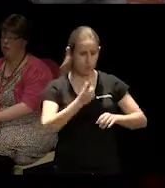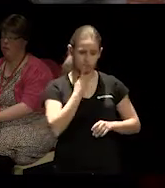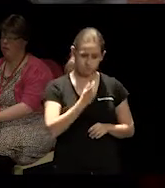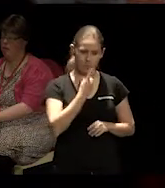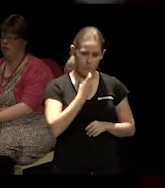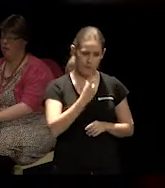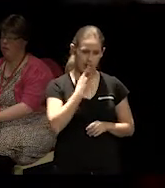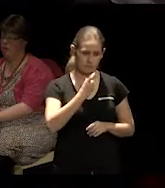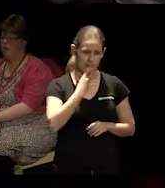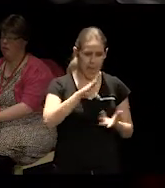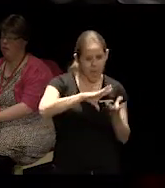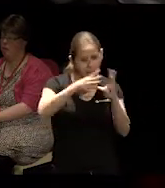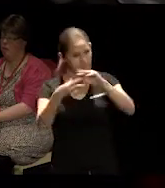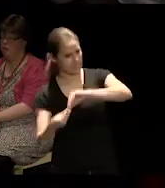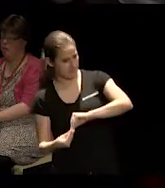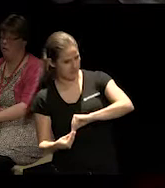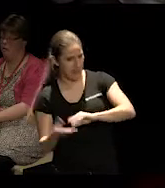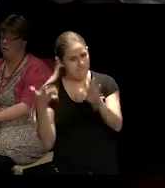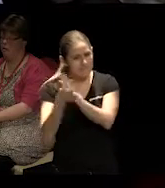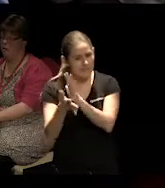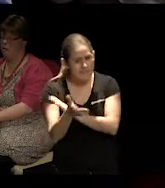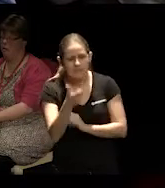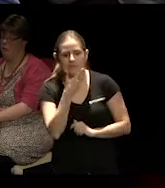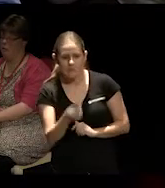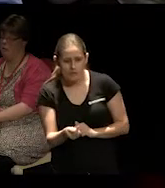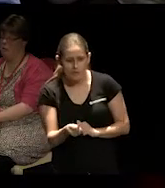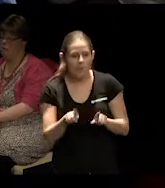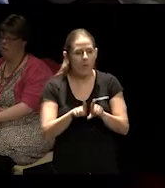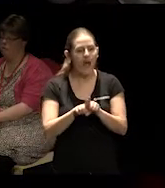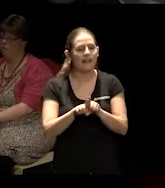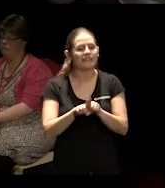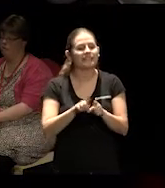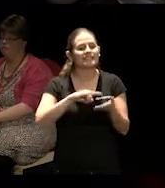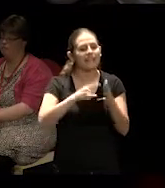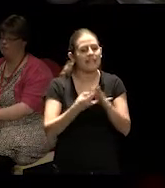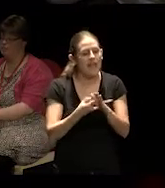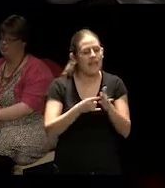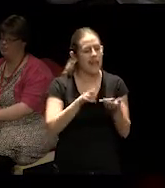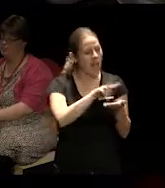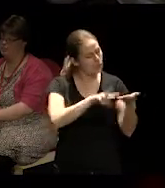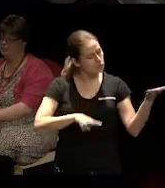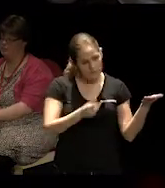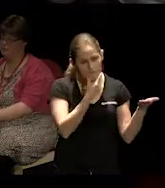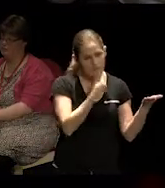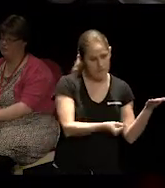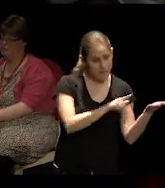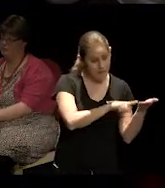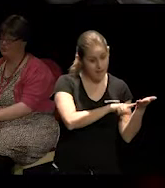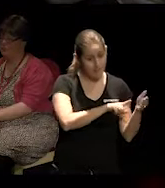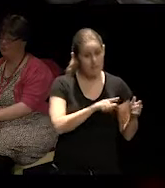poder explicar qué significa de forma sencilla y utilizando técnicas de lectura fácil, hacerles comprender cuál es el mensaje que